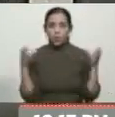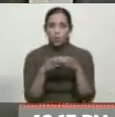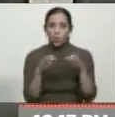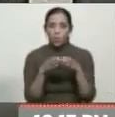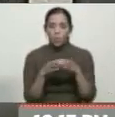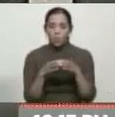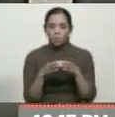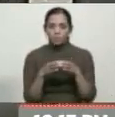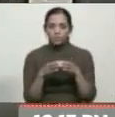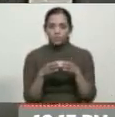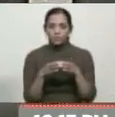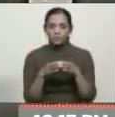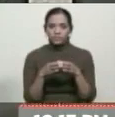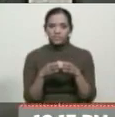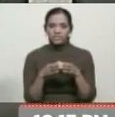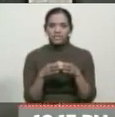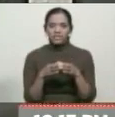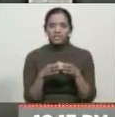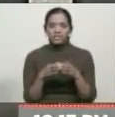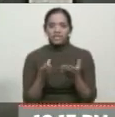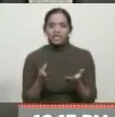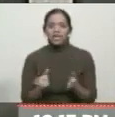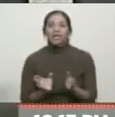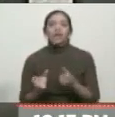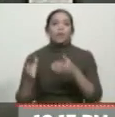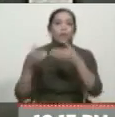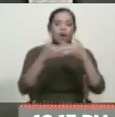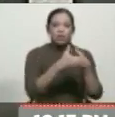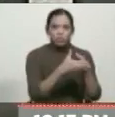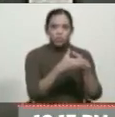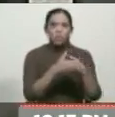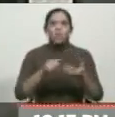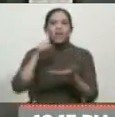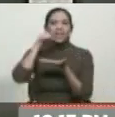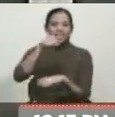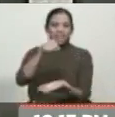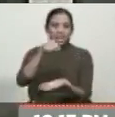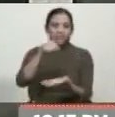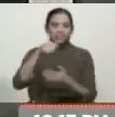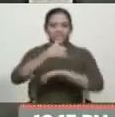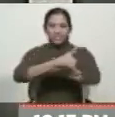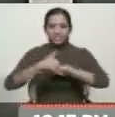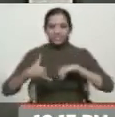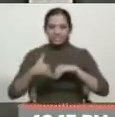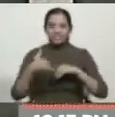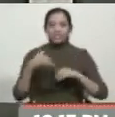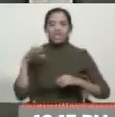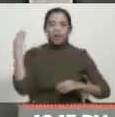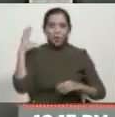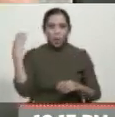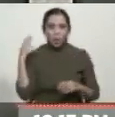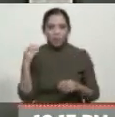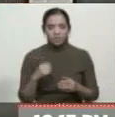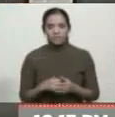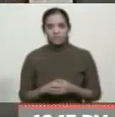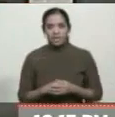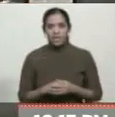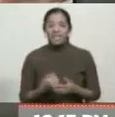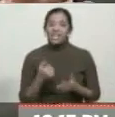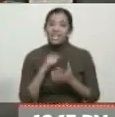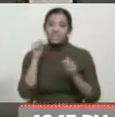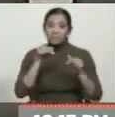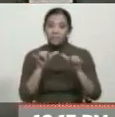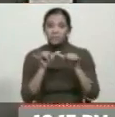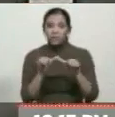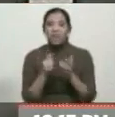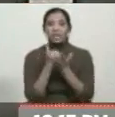clac en el Dian de Cartagena. Ese mismo sector que clama hoy por una ayuda humanitaria, y que lo tengo que decir, ya